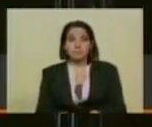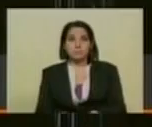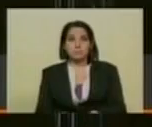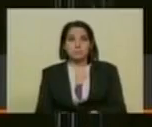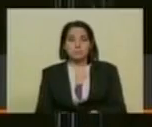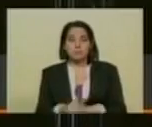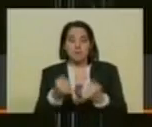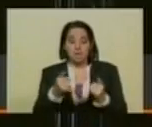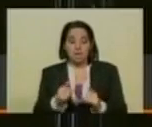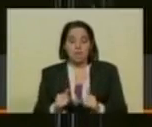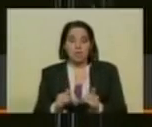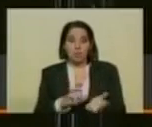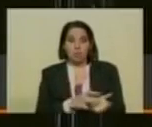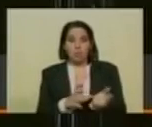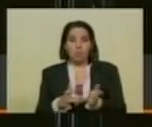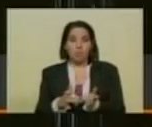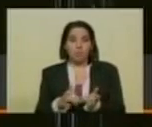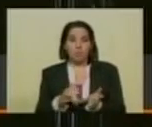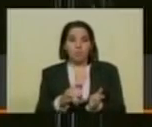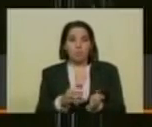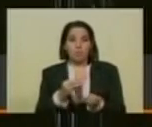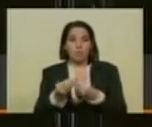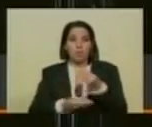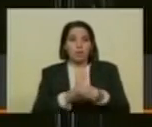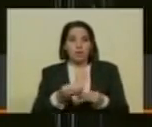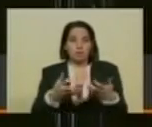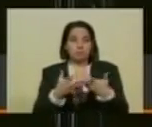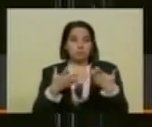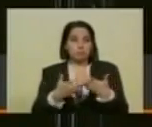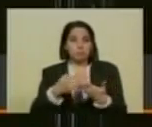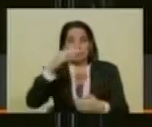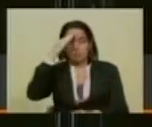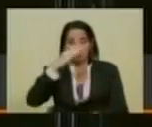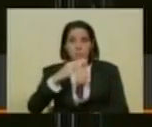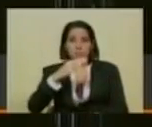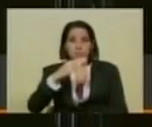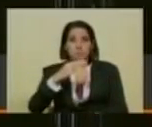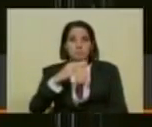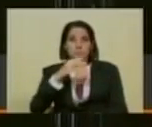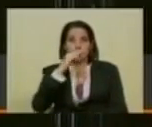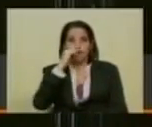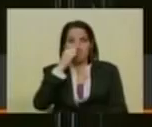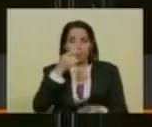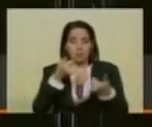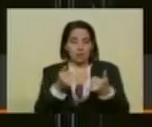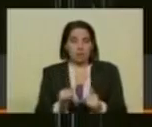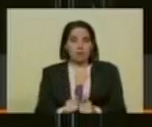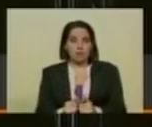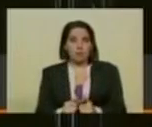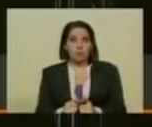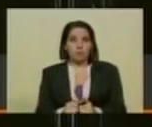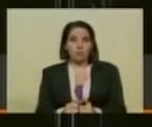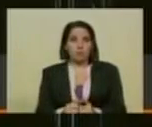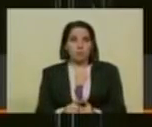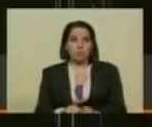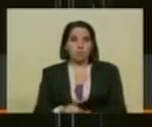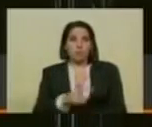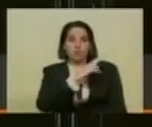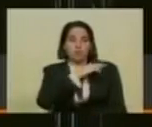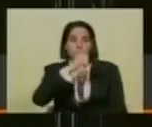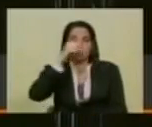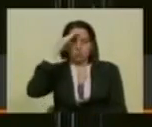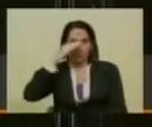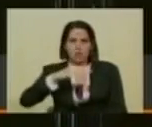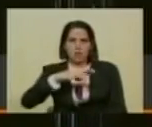hijo de esta Fuerza Armada, hijo de esta gloriosa Academia del Ejército, soldado de alma,